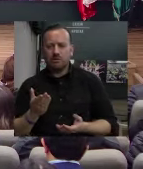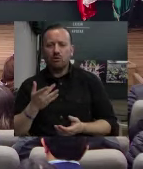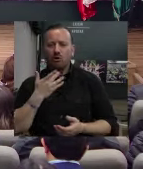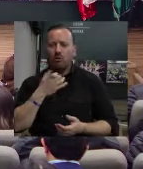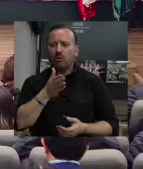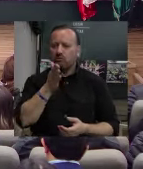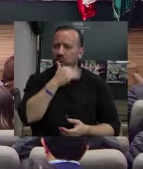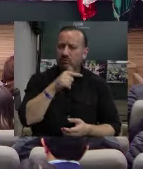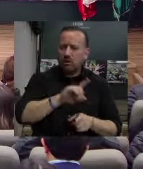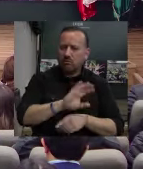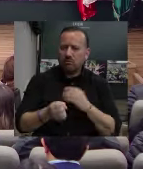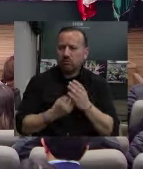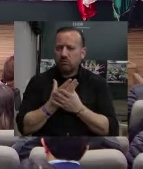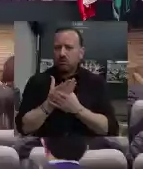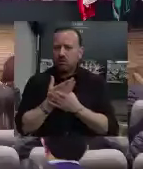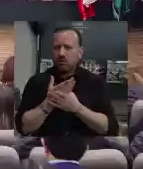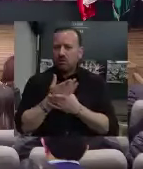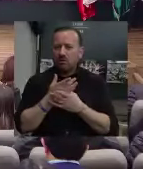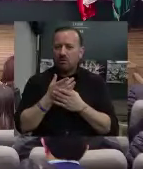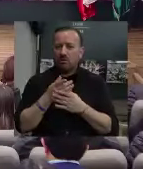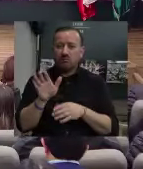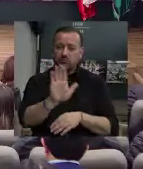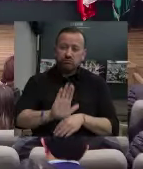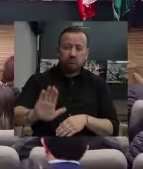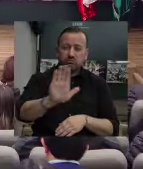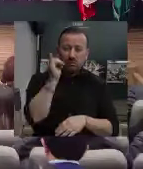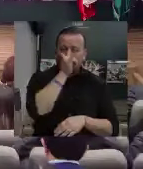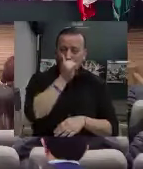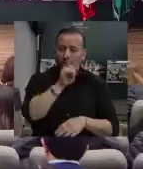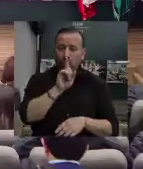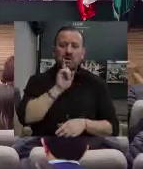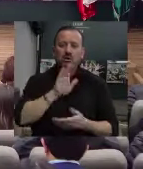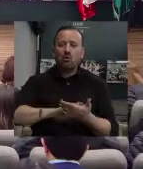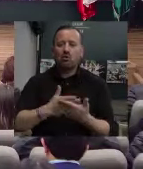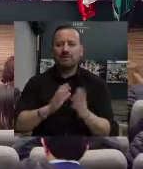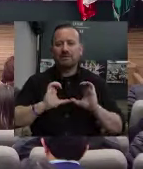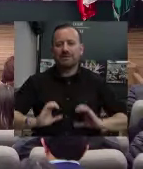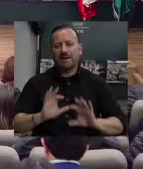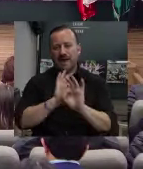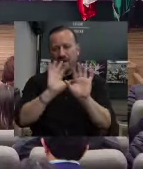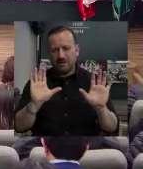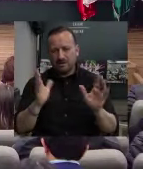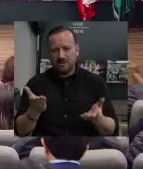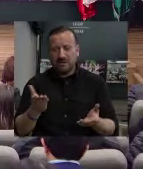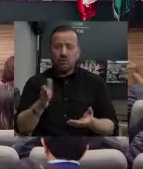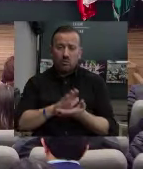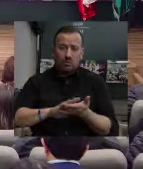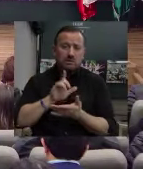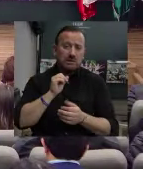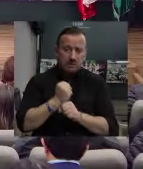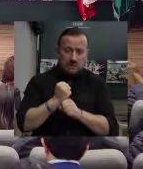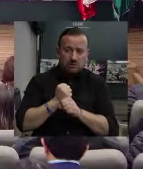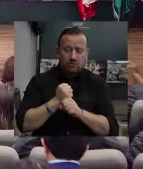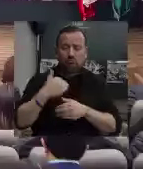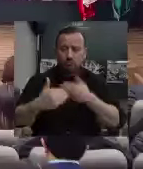habrá ninguna Innovación sostenible si no hay una conducta ética Clara porque para que haya promoción de